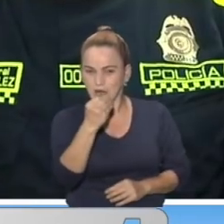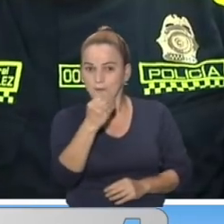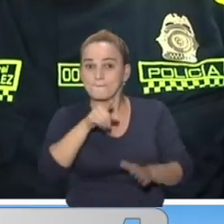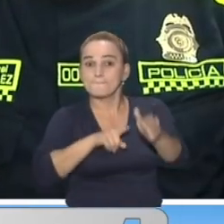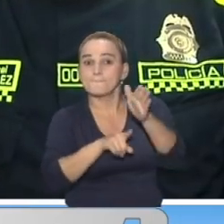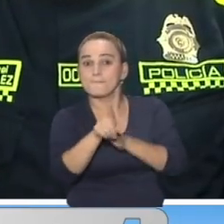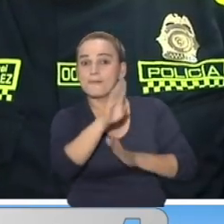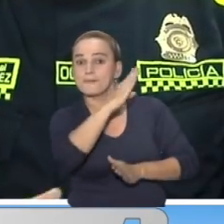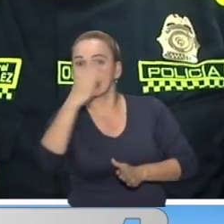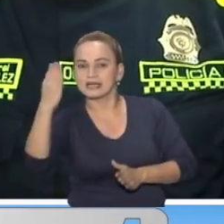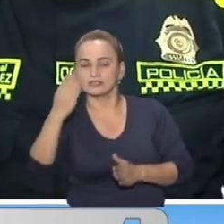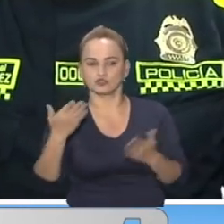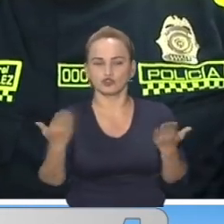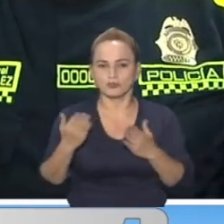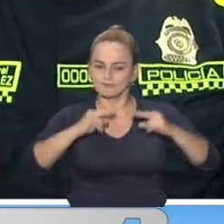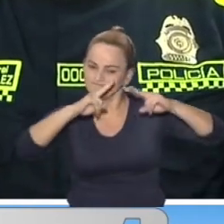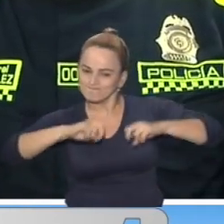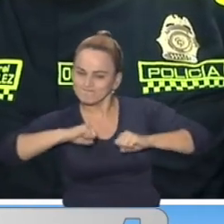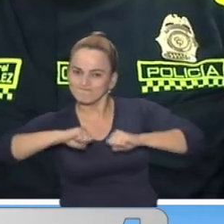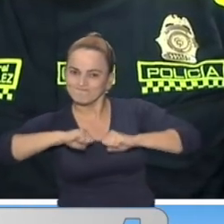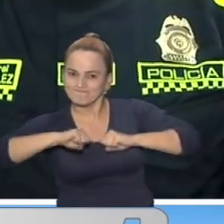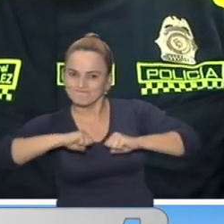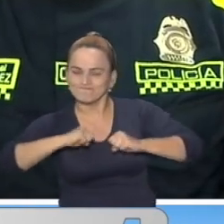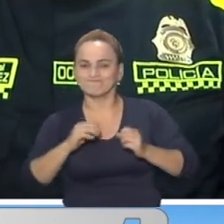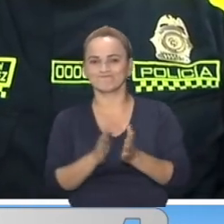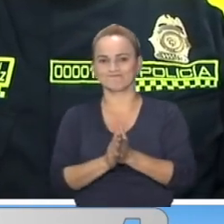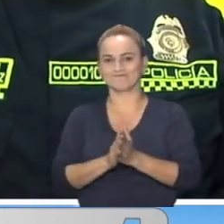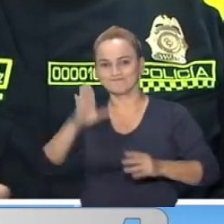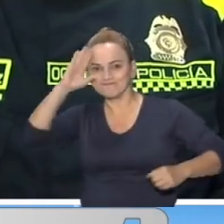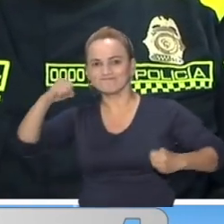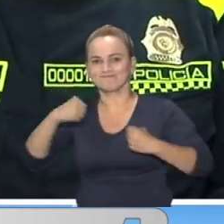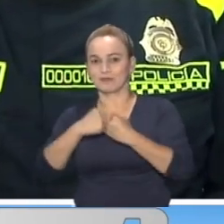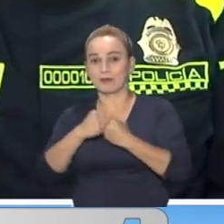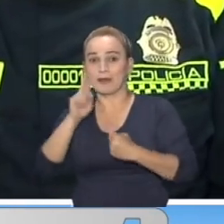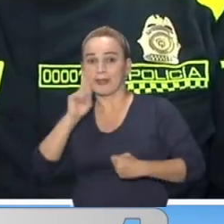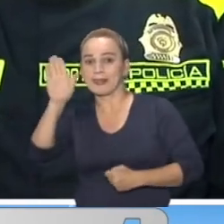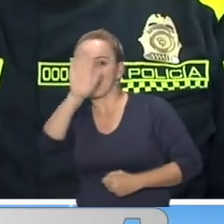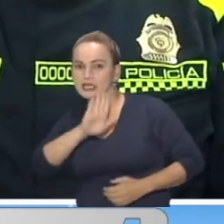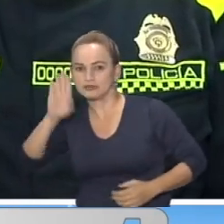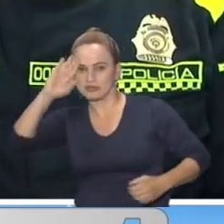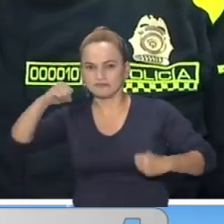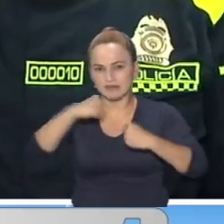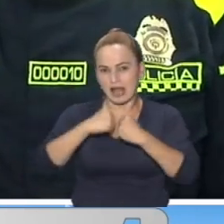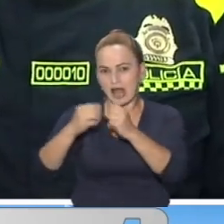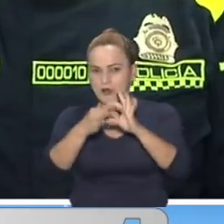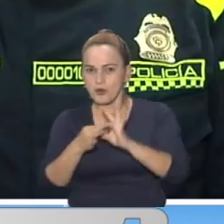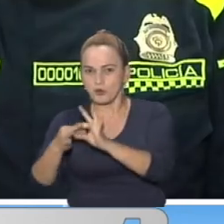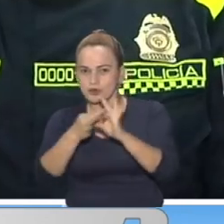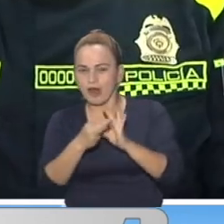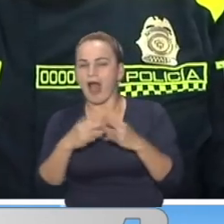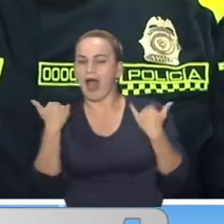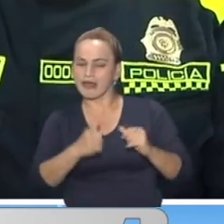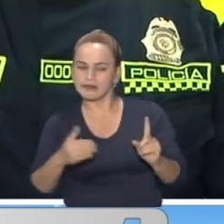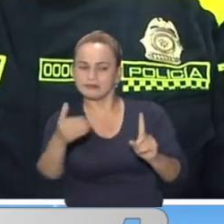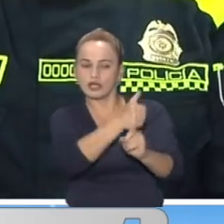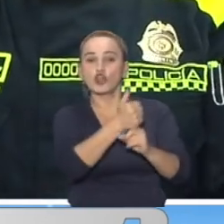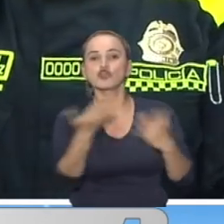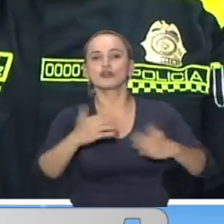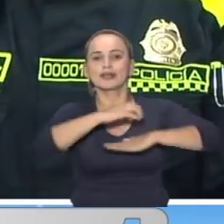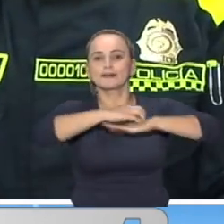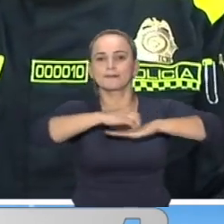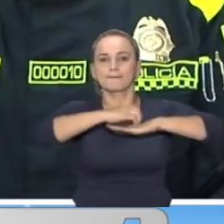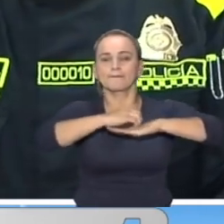ciudad y empezamos un trabajo mancomunado a nivel nacional, donde logramos ubicarlo en la ciudad de